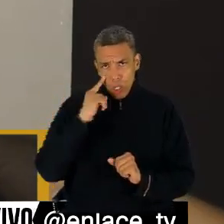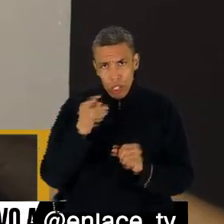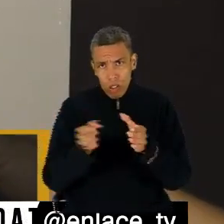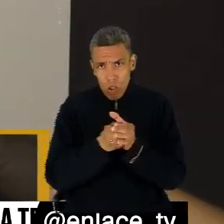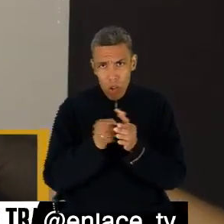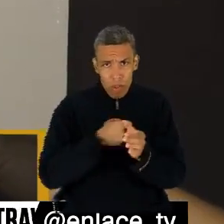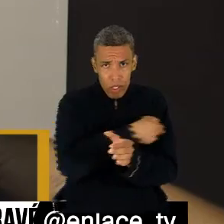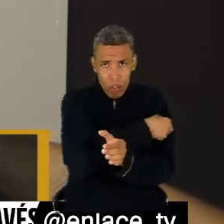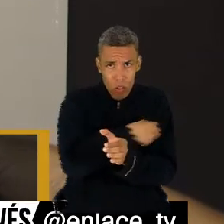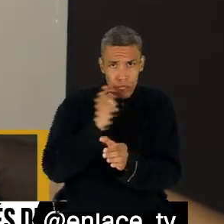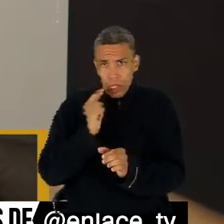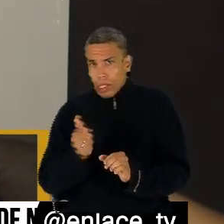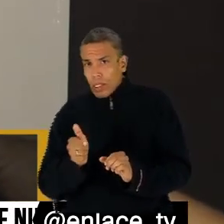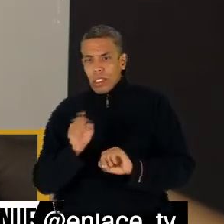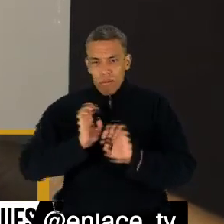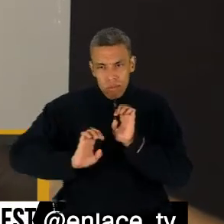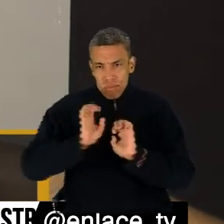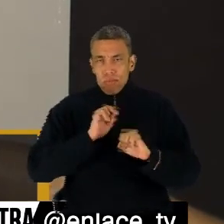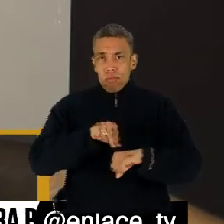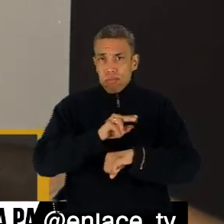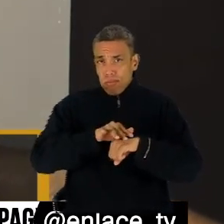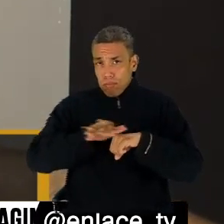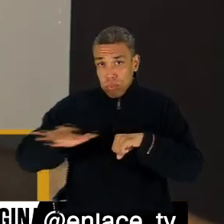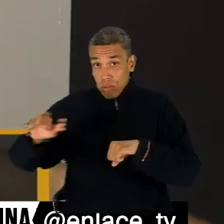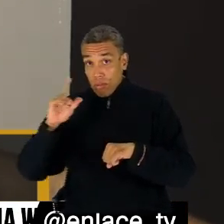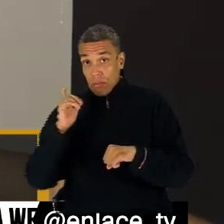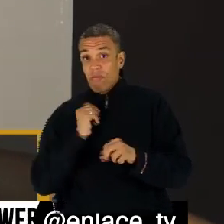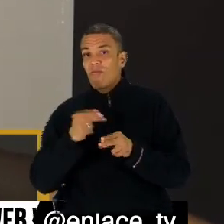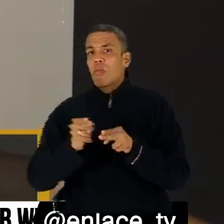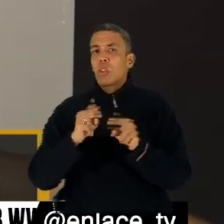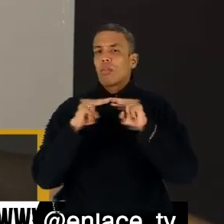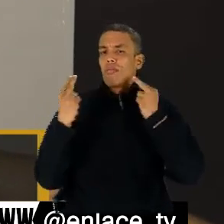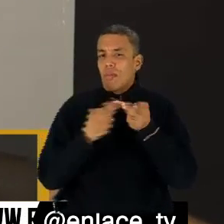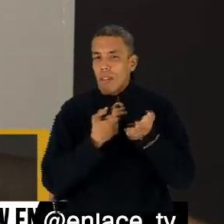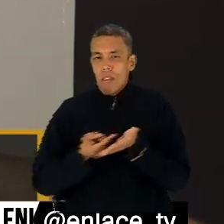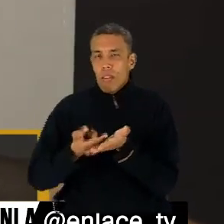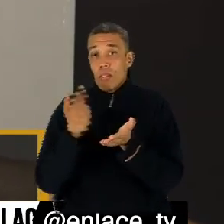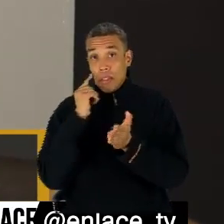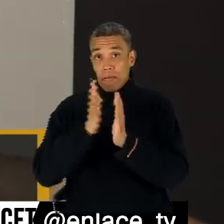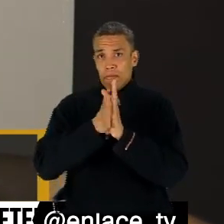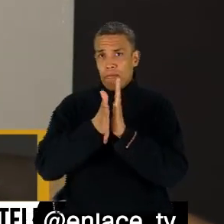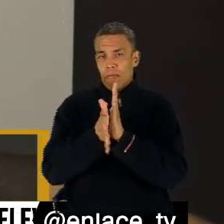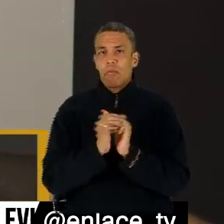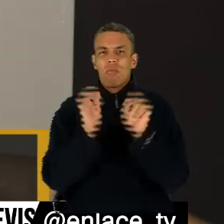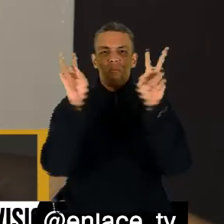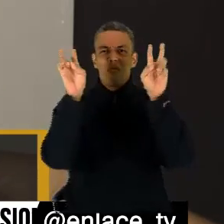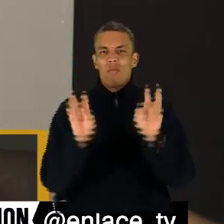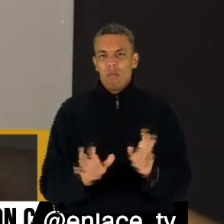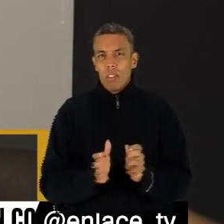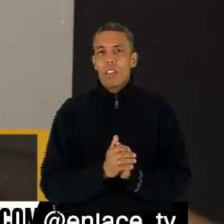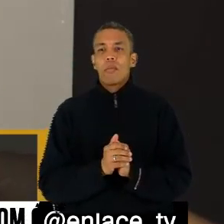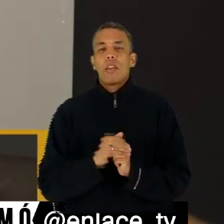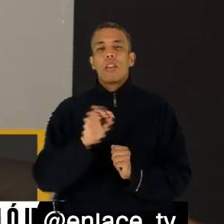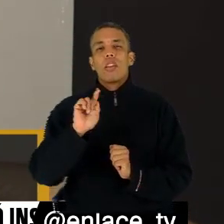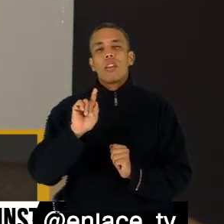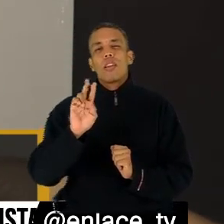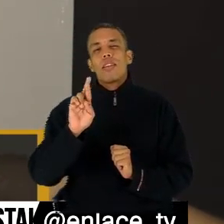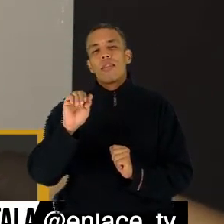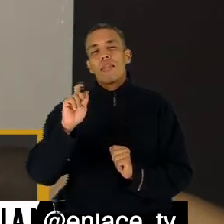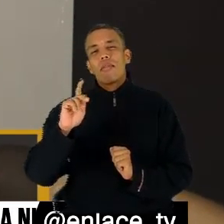agua y los ecosistemas, no solamente del fracking, se va a retomar el tema de del licenciamiento de los rellenos sanitarios en la ciudad. Son todas las amenazas